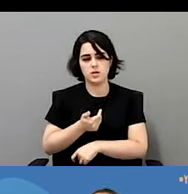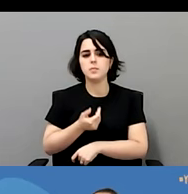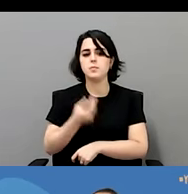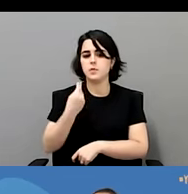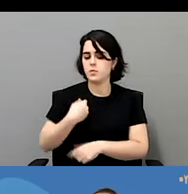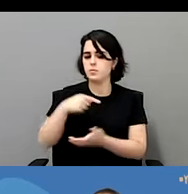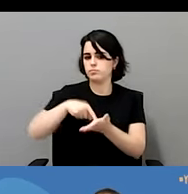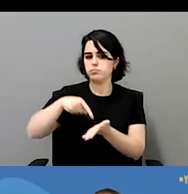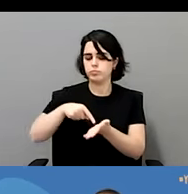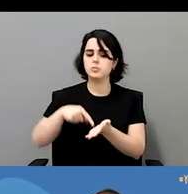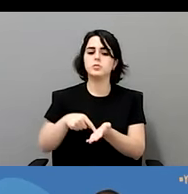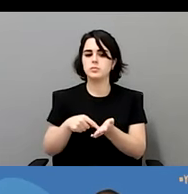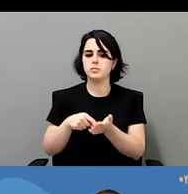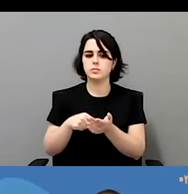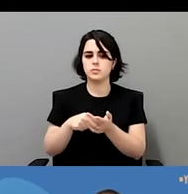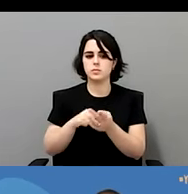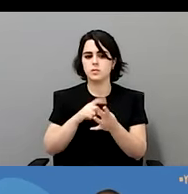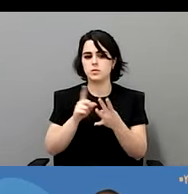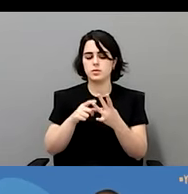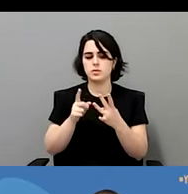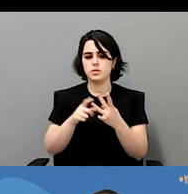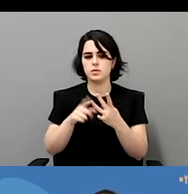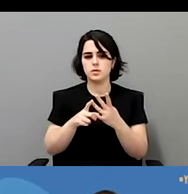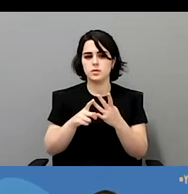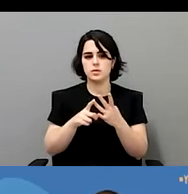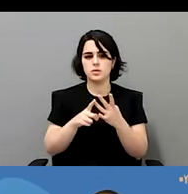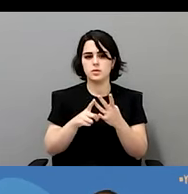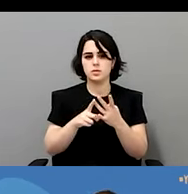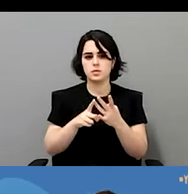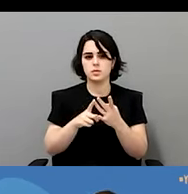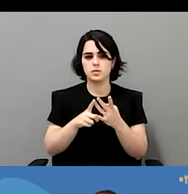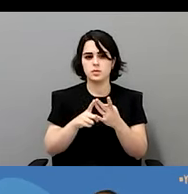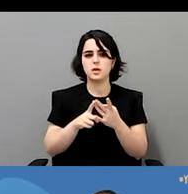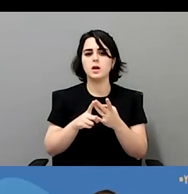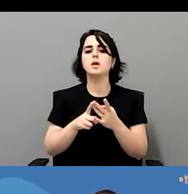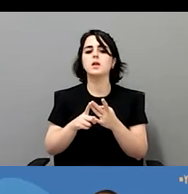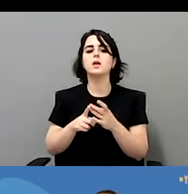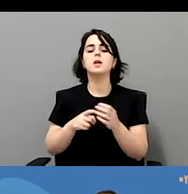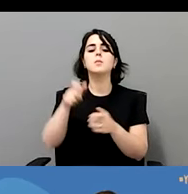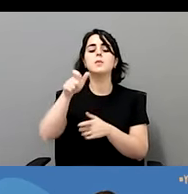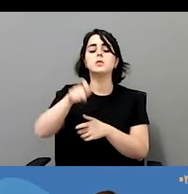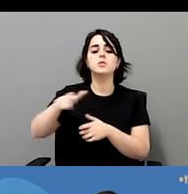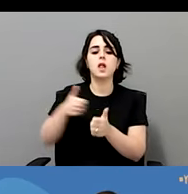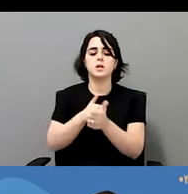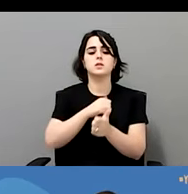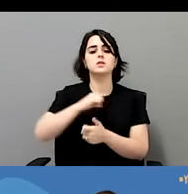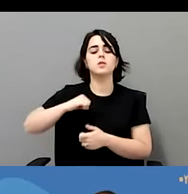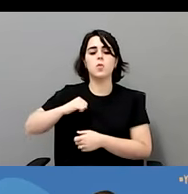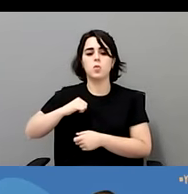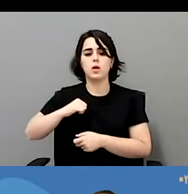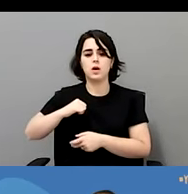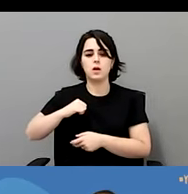Asegurarse de que la asistencia personal se presta